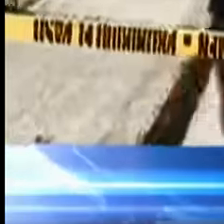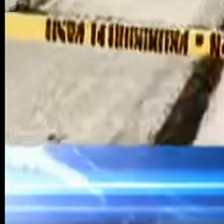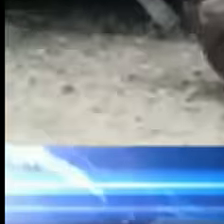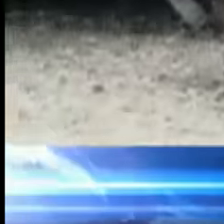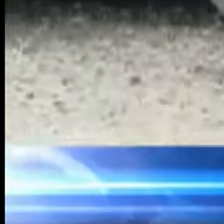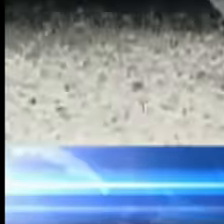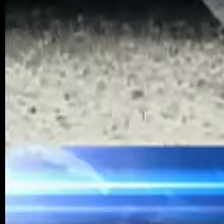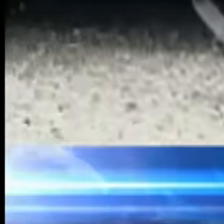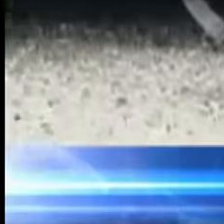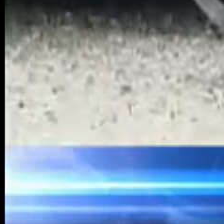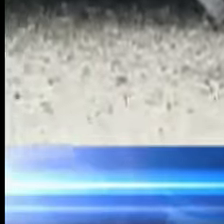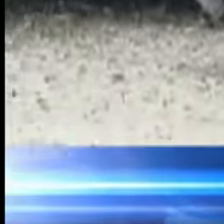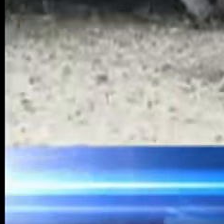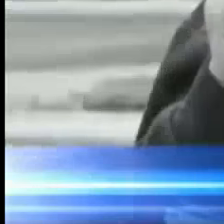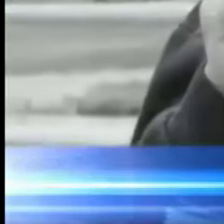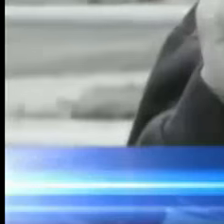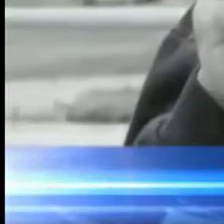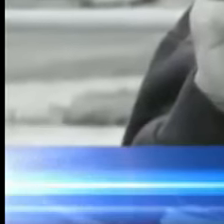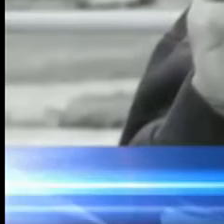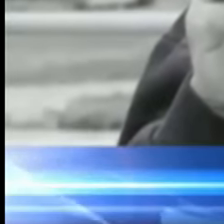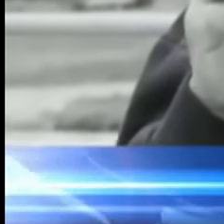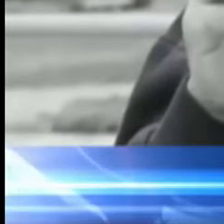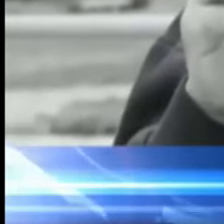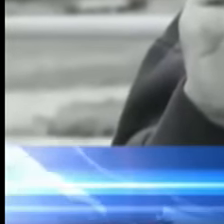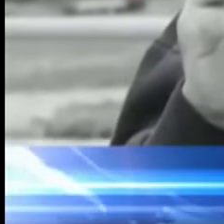al resistirse a un asalto.